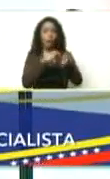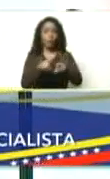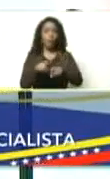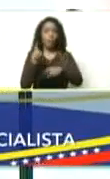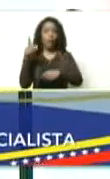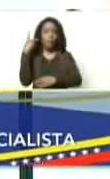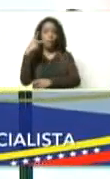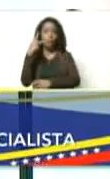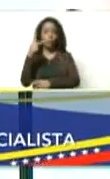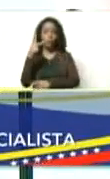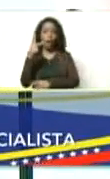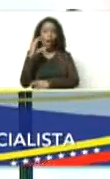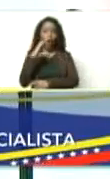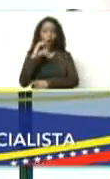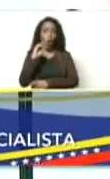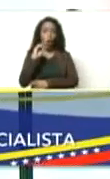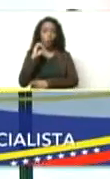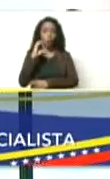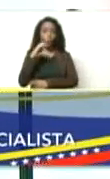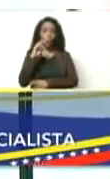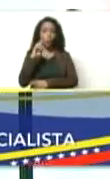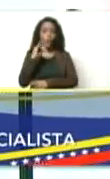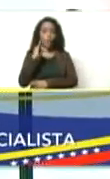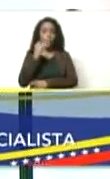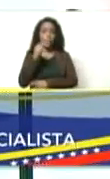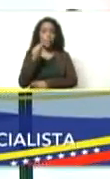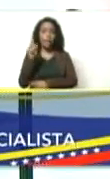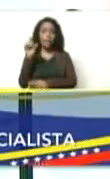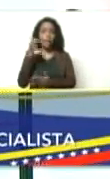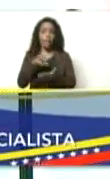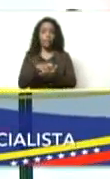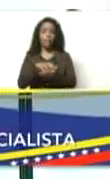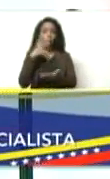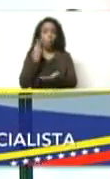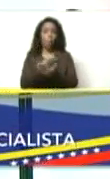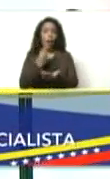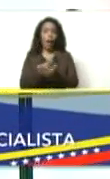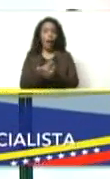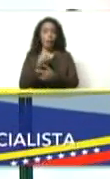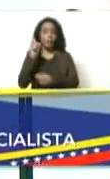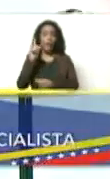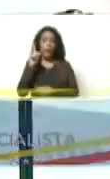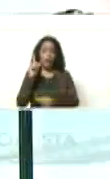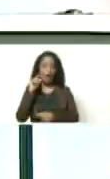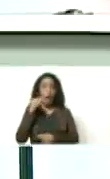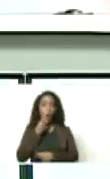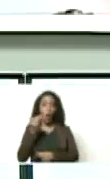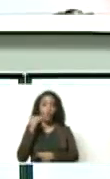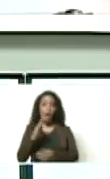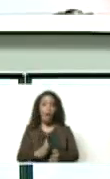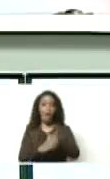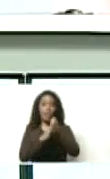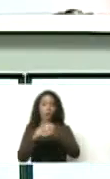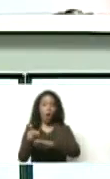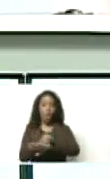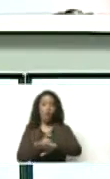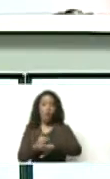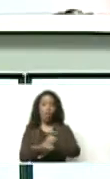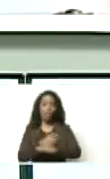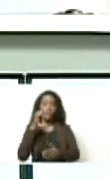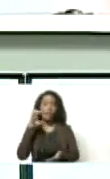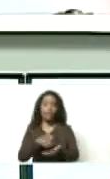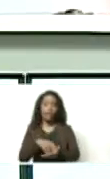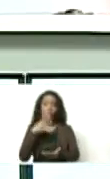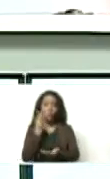la parroquia Las Cocuizas, estado Monagas, allá en Maturín. Allá está el joven líder, gobernador del